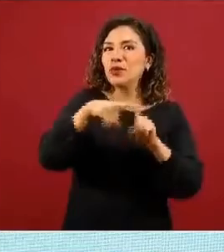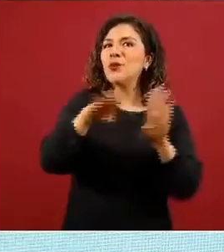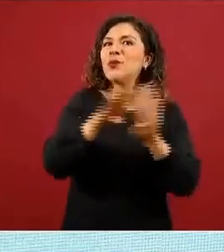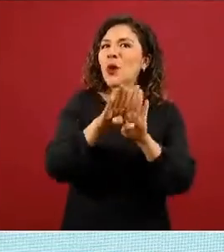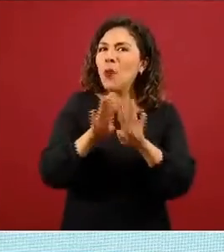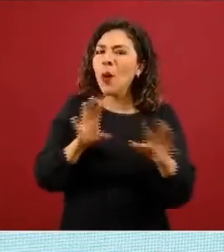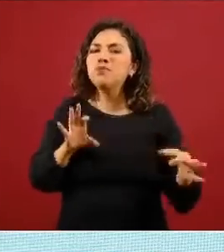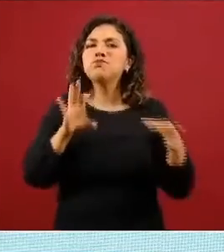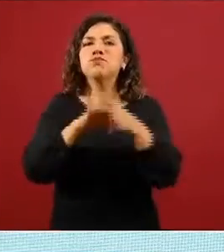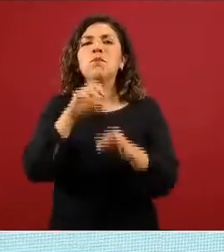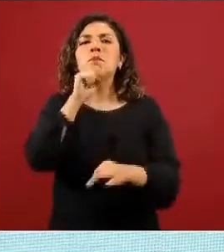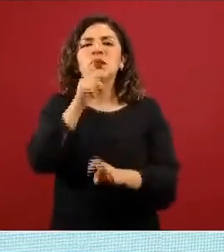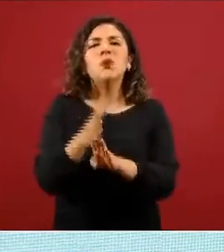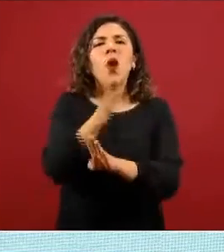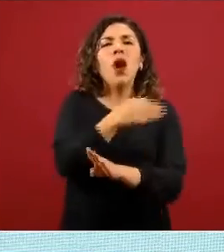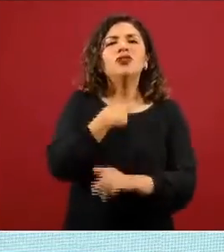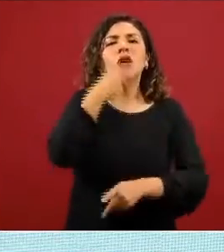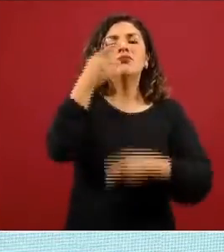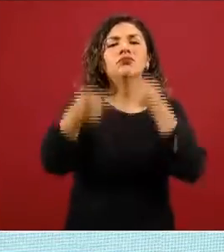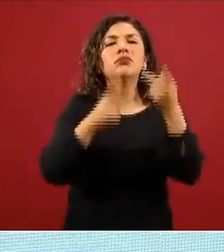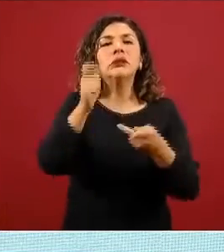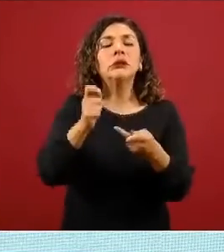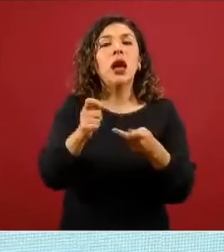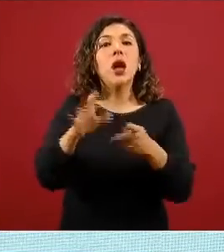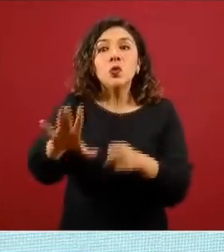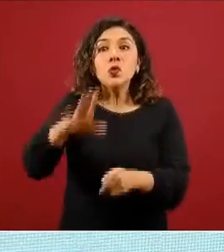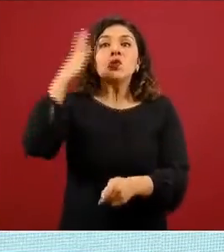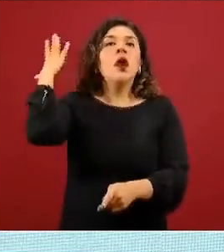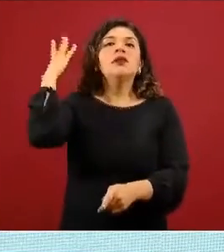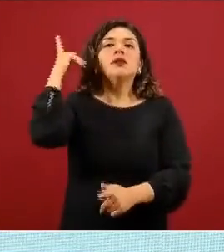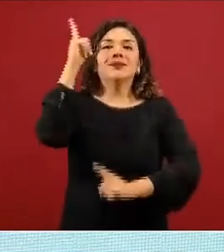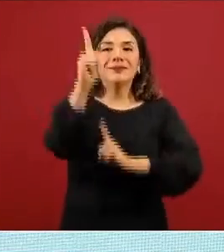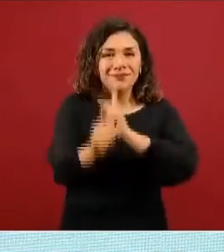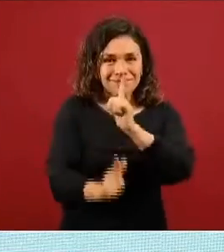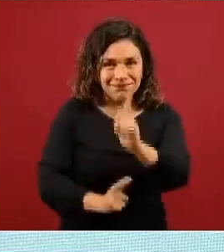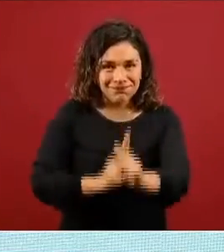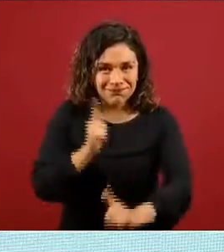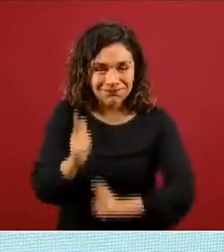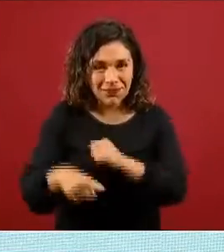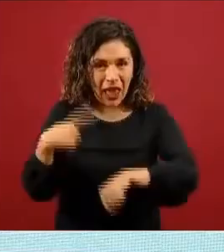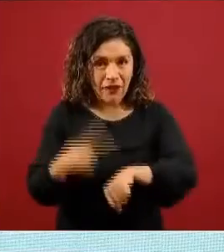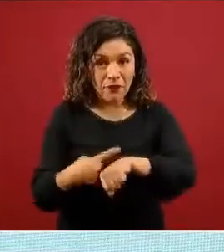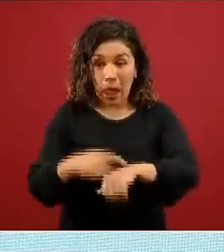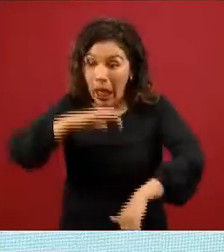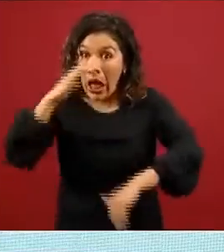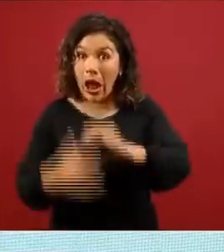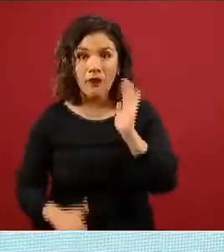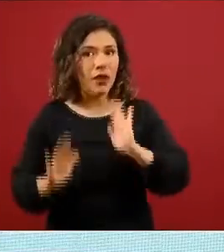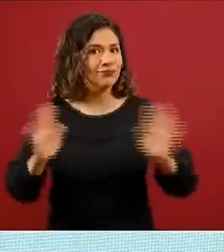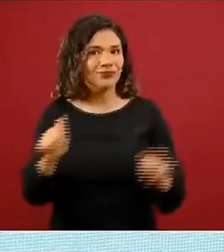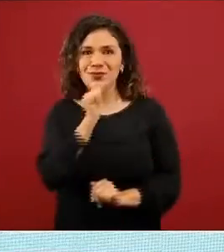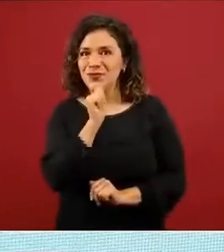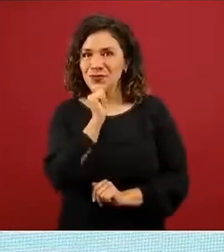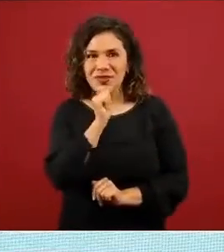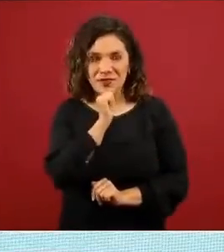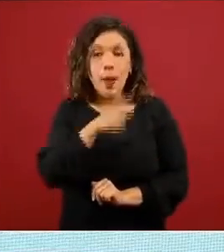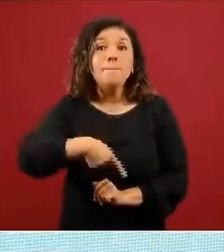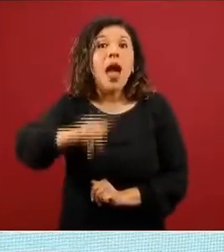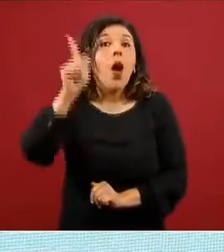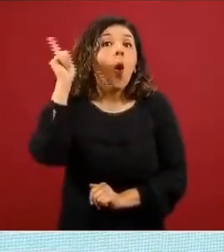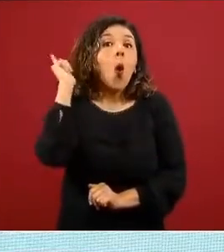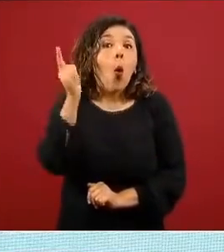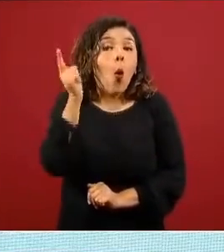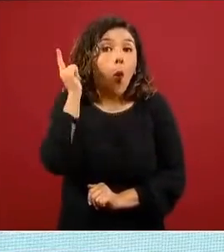estado mencionando de la desaceleración de la epidemia. No ha acabado la epidemia, pero